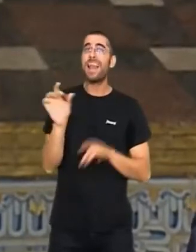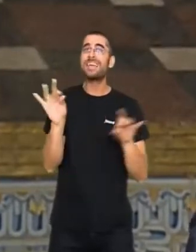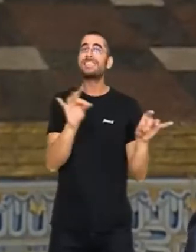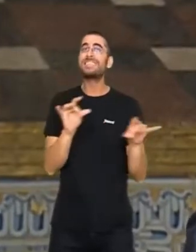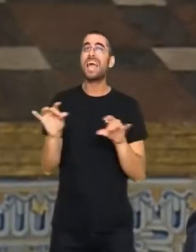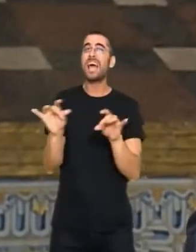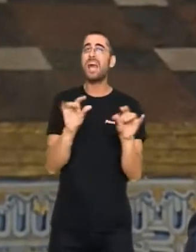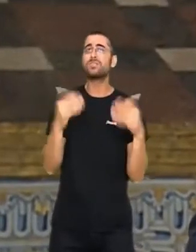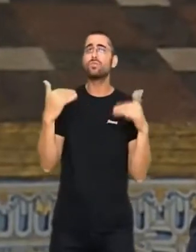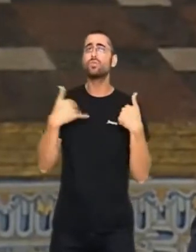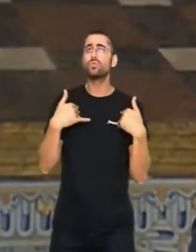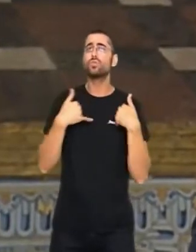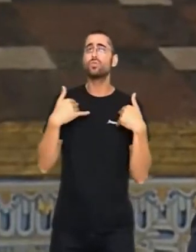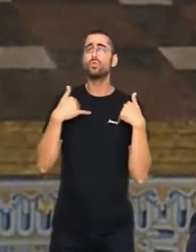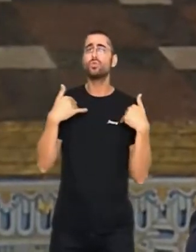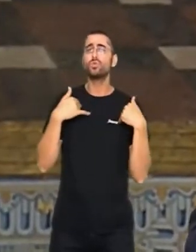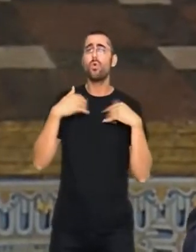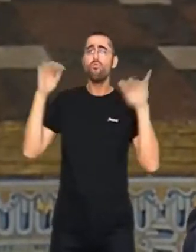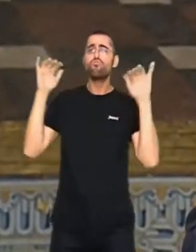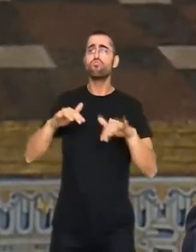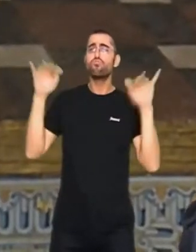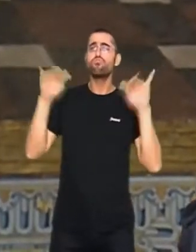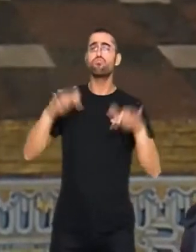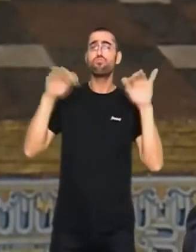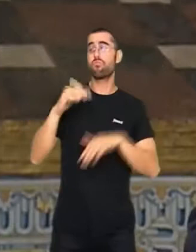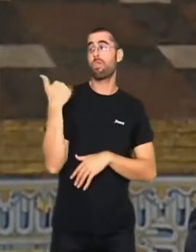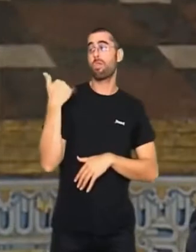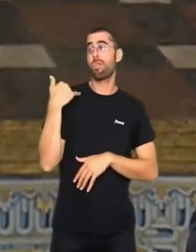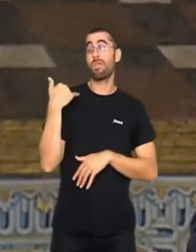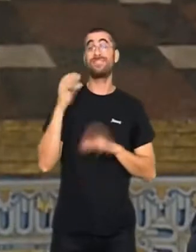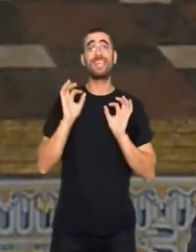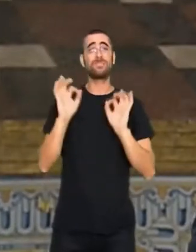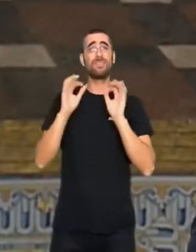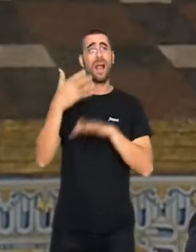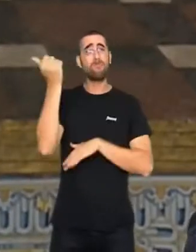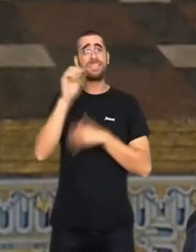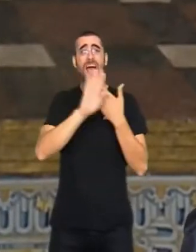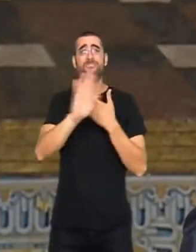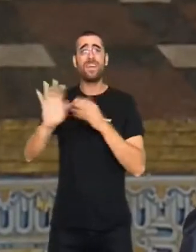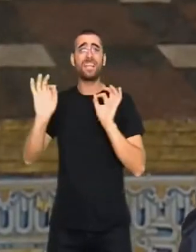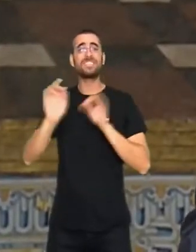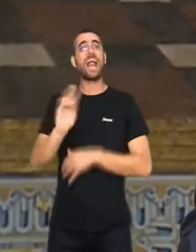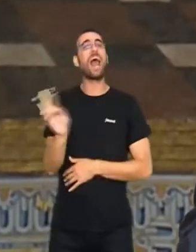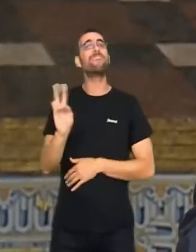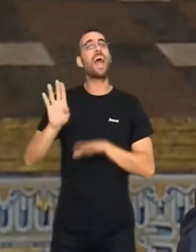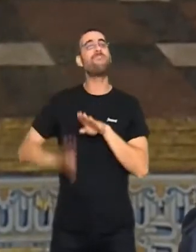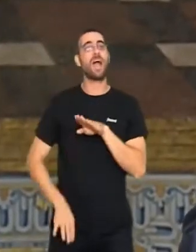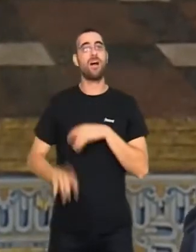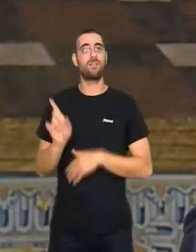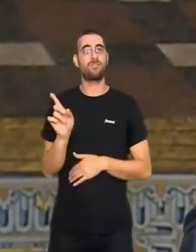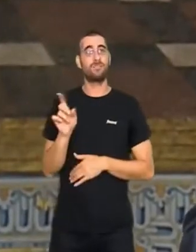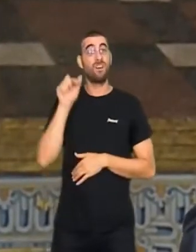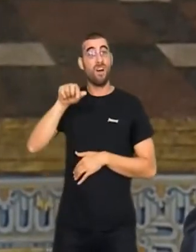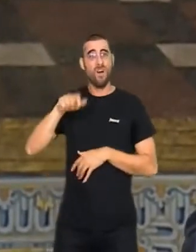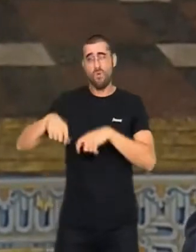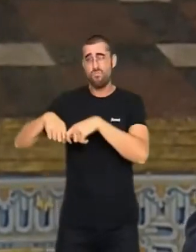golpeadas por la Ota Fría, en especial a las vecinas y los vecinos de la Vega Baja, donde la